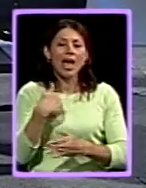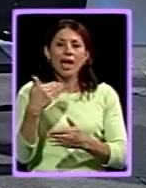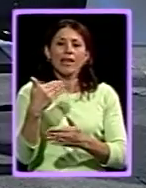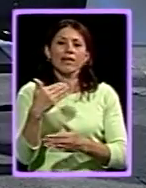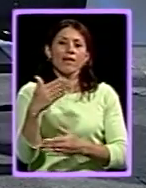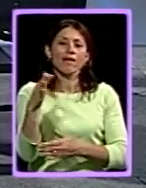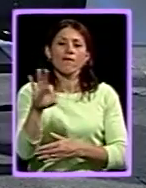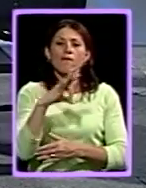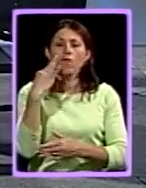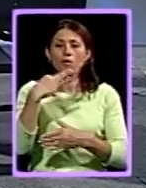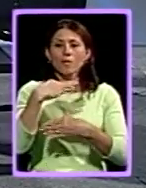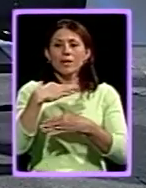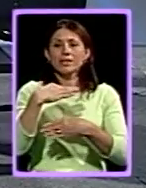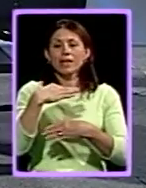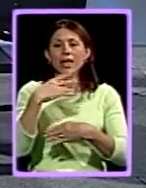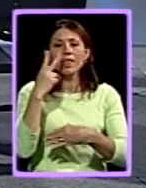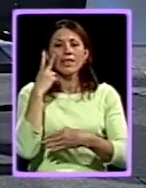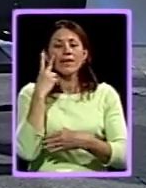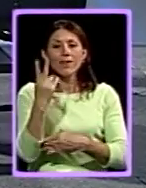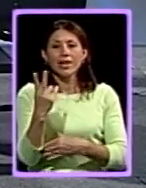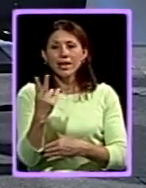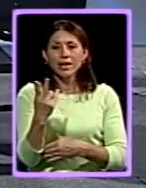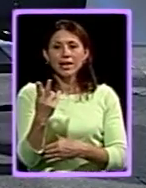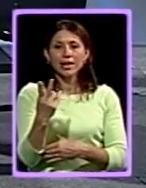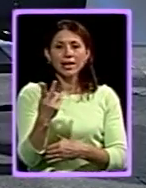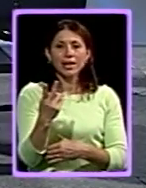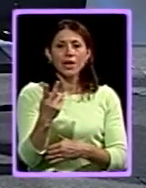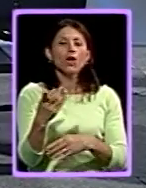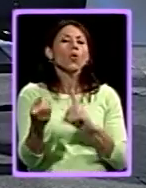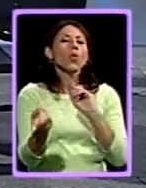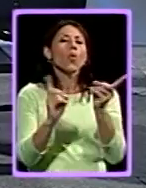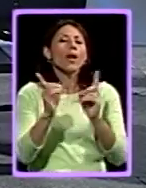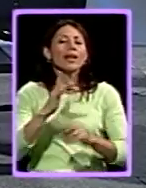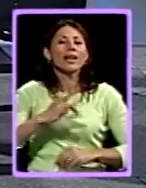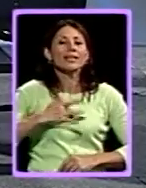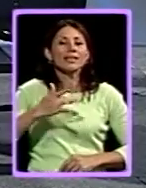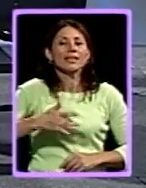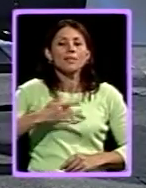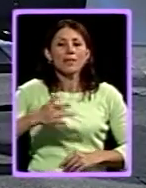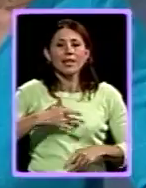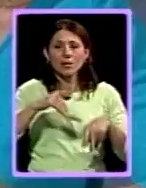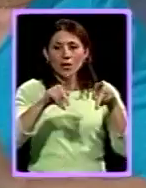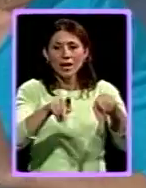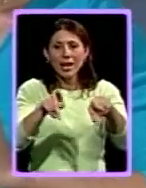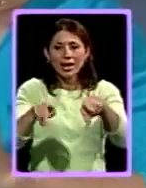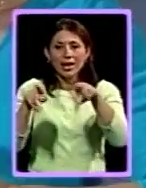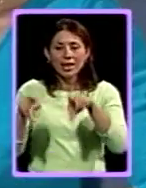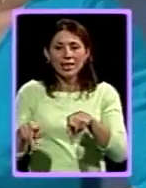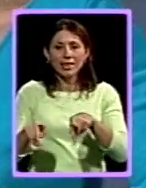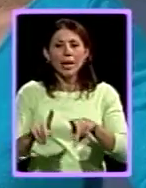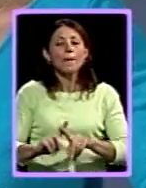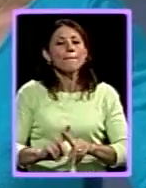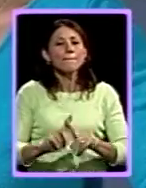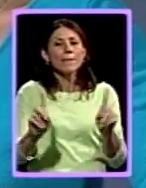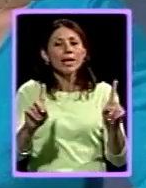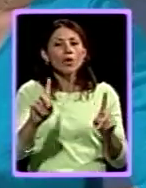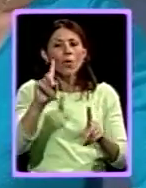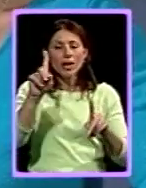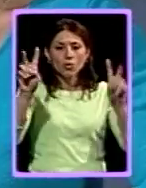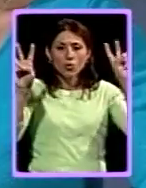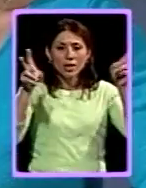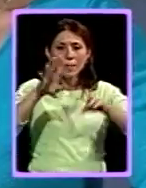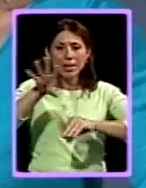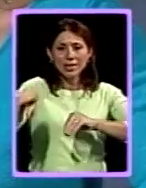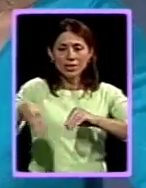que nosotros hicimos que recopilaban el clima de opinión de la gente. Pero hay un tema adicional